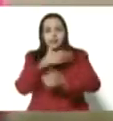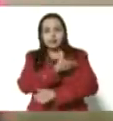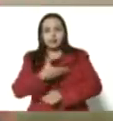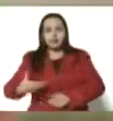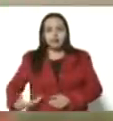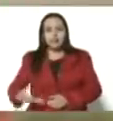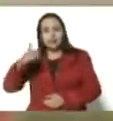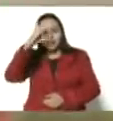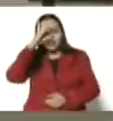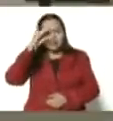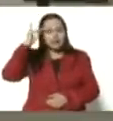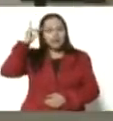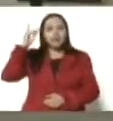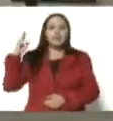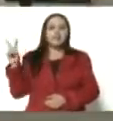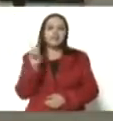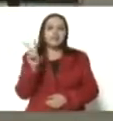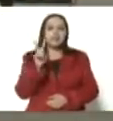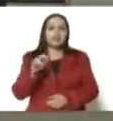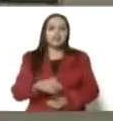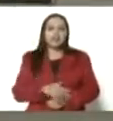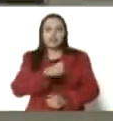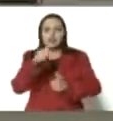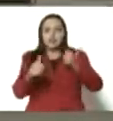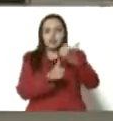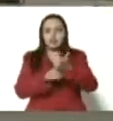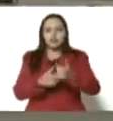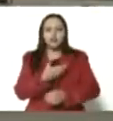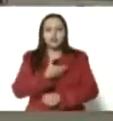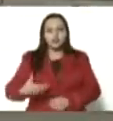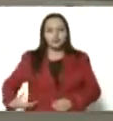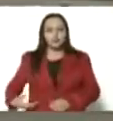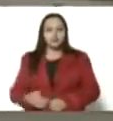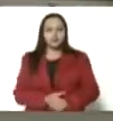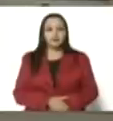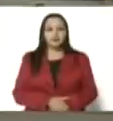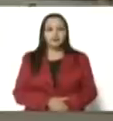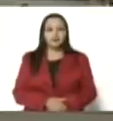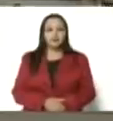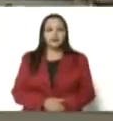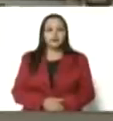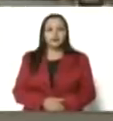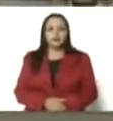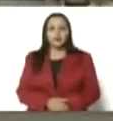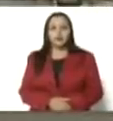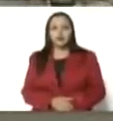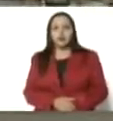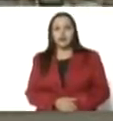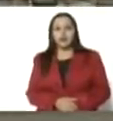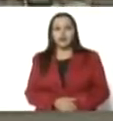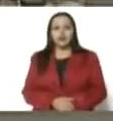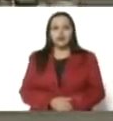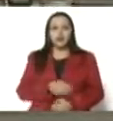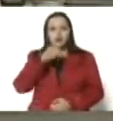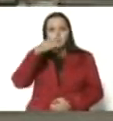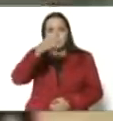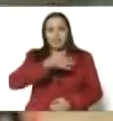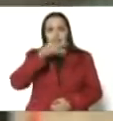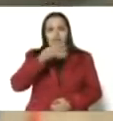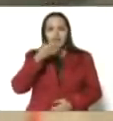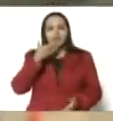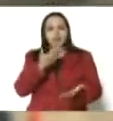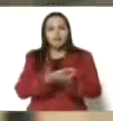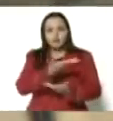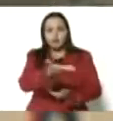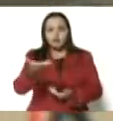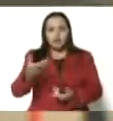Eloína Rodríguez Gómez, vicepresidenta ejecutiva de la República Bolivariana de Venezuela. Muy buenas tardes. Con el permiso de